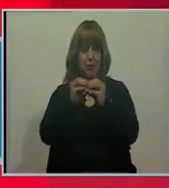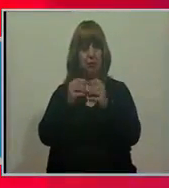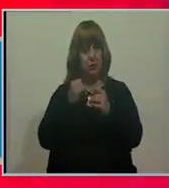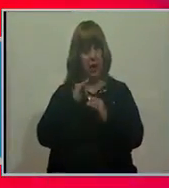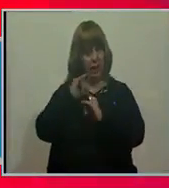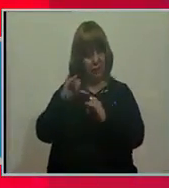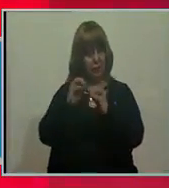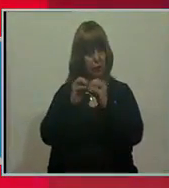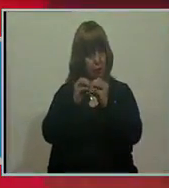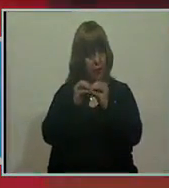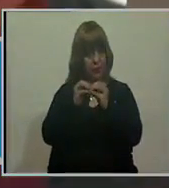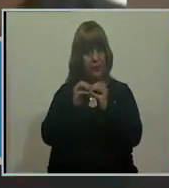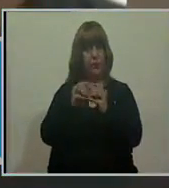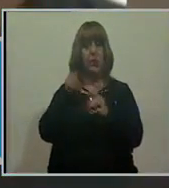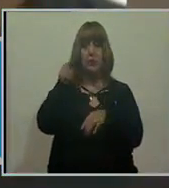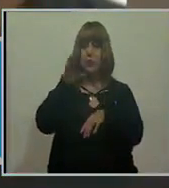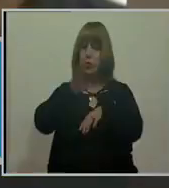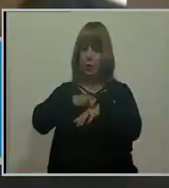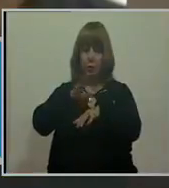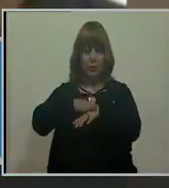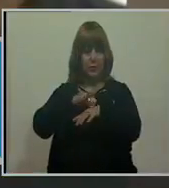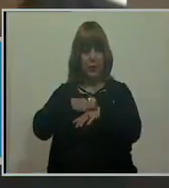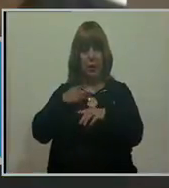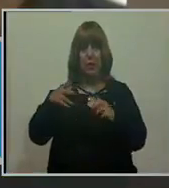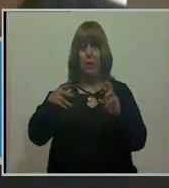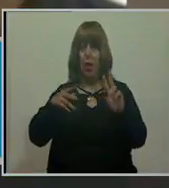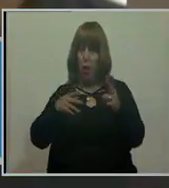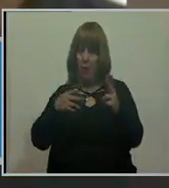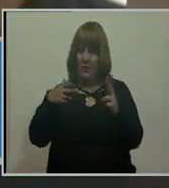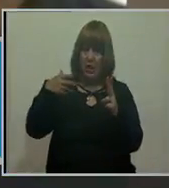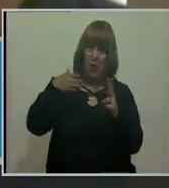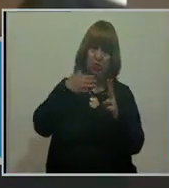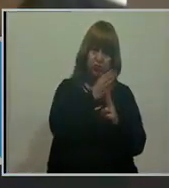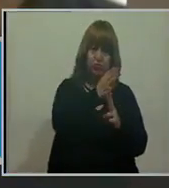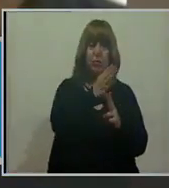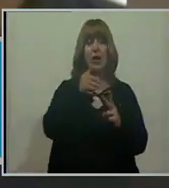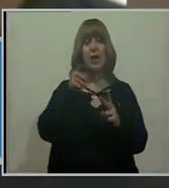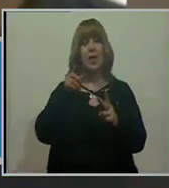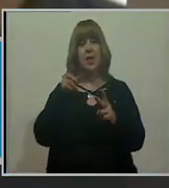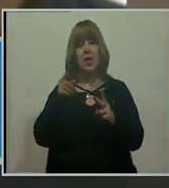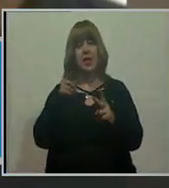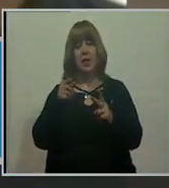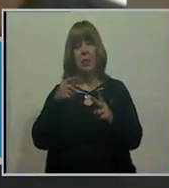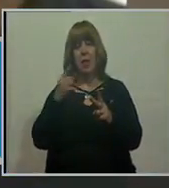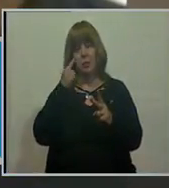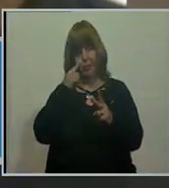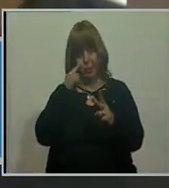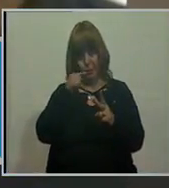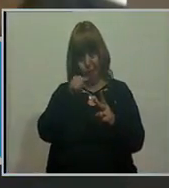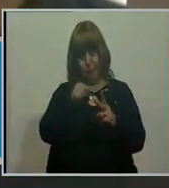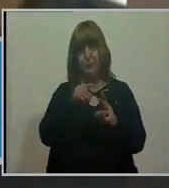los jueces, homicidio culposo y doble eventual. La acusada sigue gozando del beneficio de prisión domiciliaria.